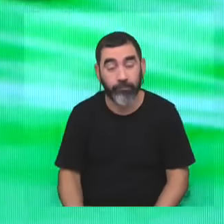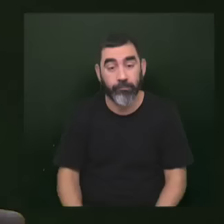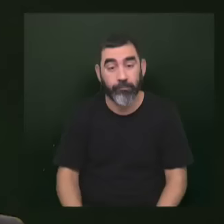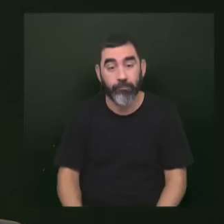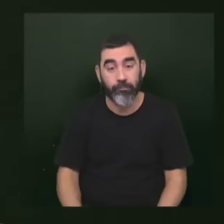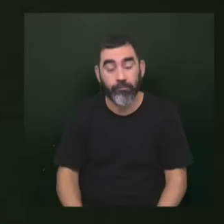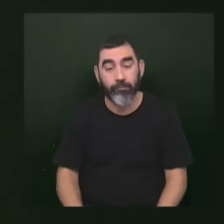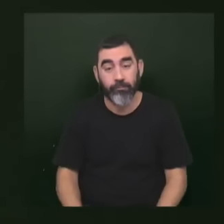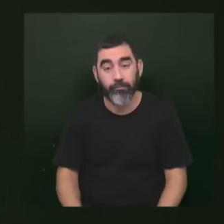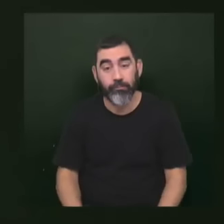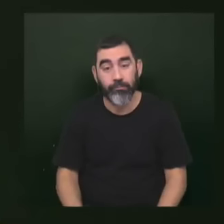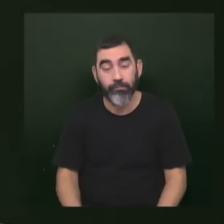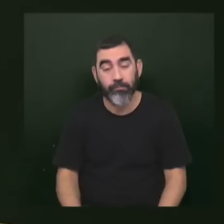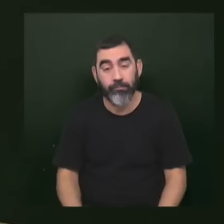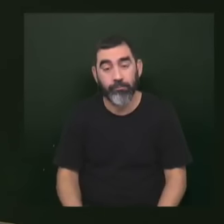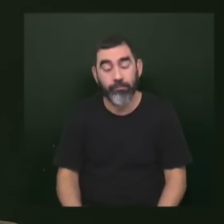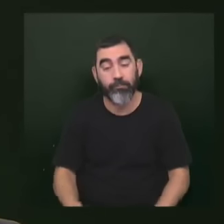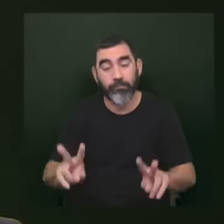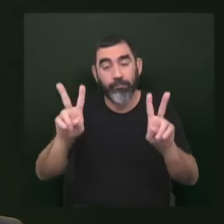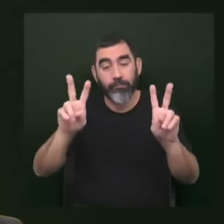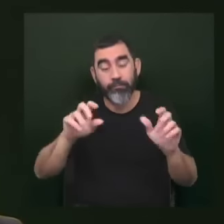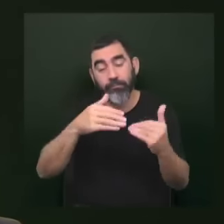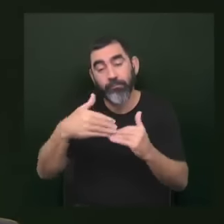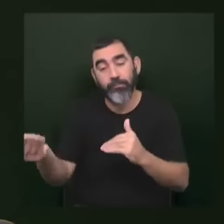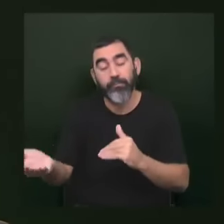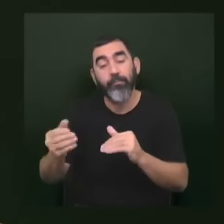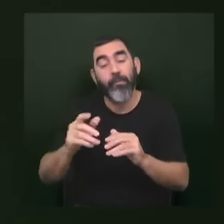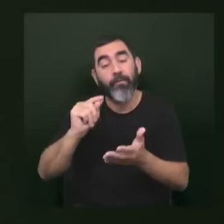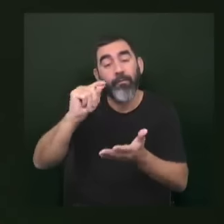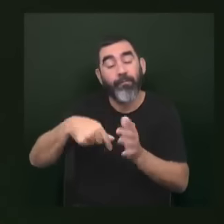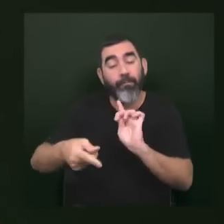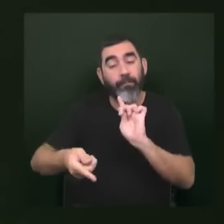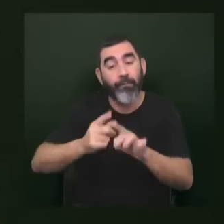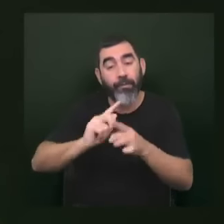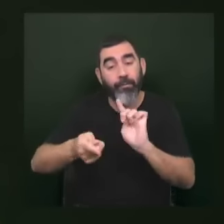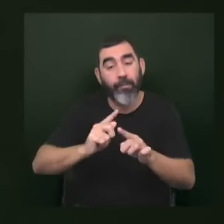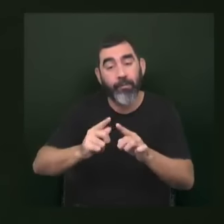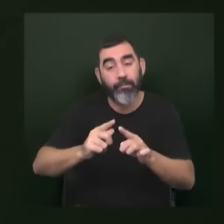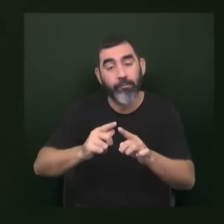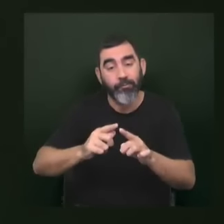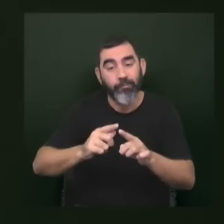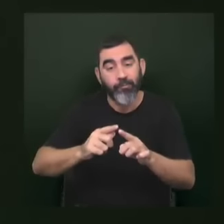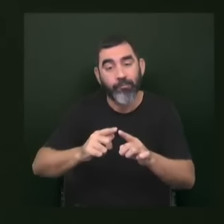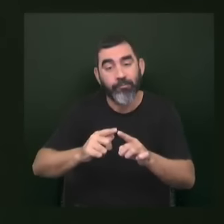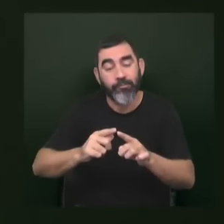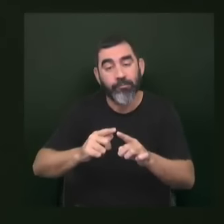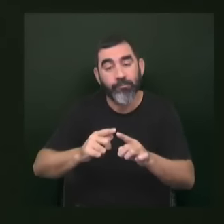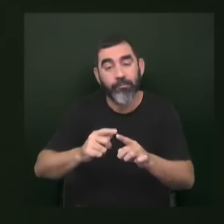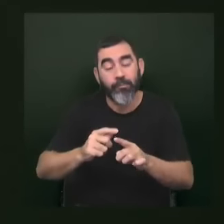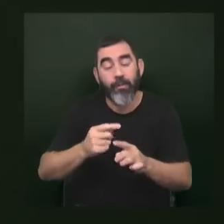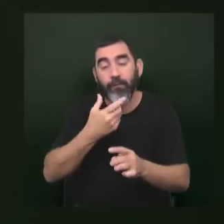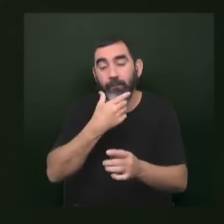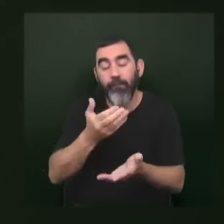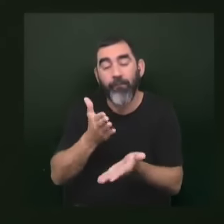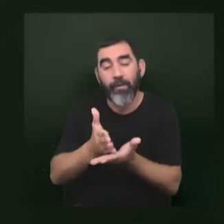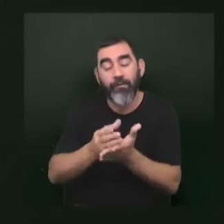gracias gracias yotros vamos ahora con otros temas porque ustedes saben que se firmó un convenio para dar facilidades de alquiler a